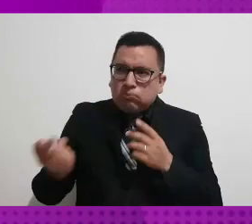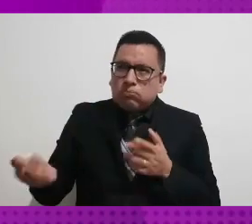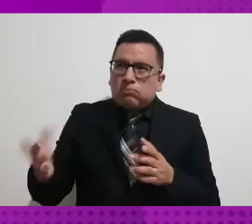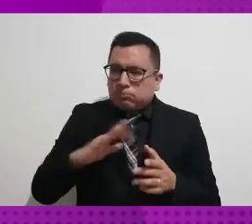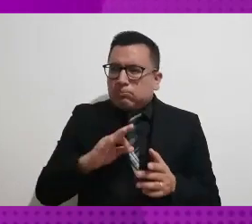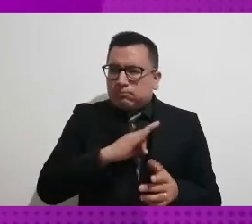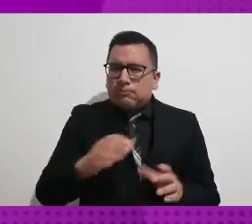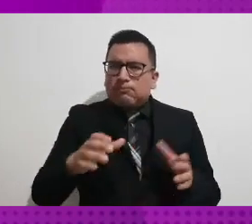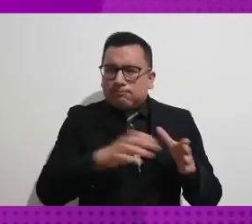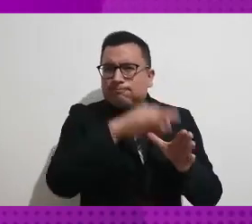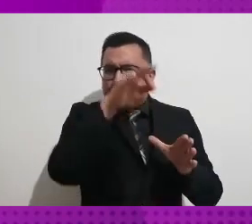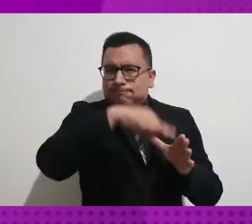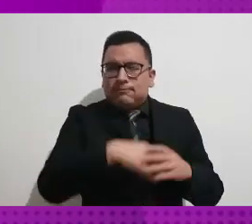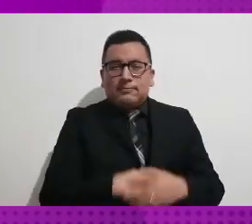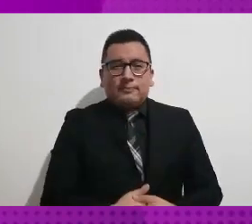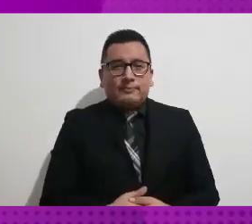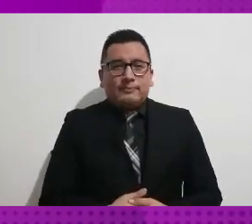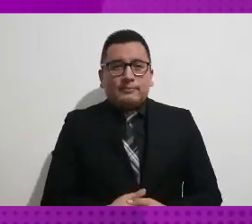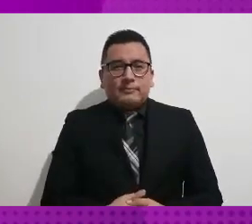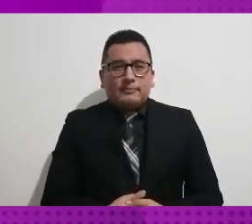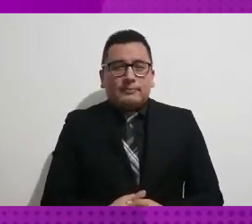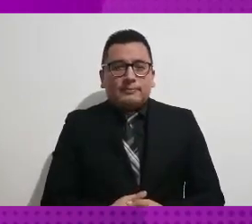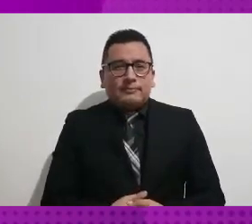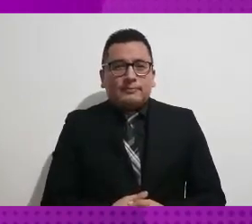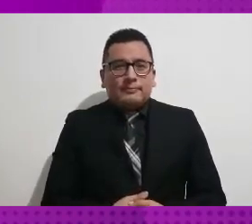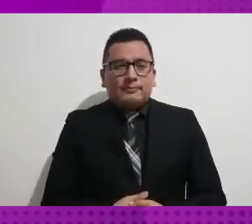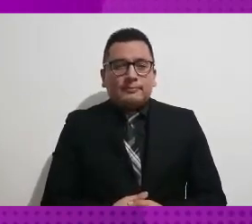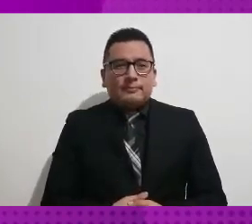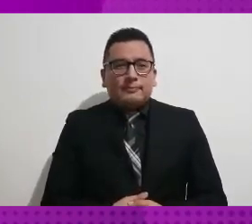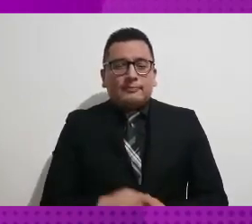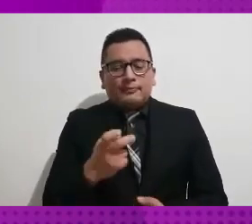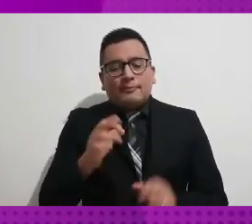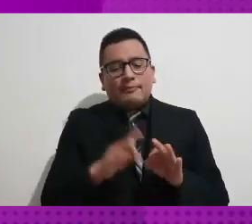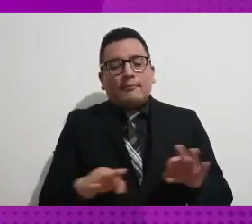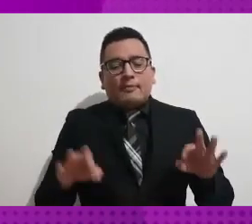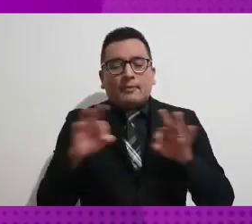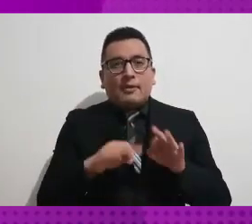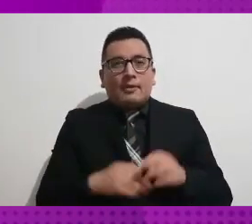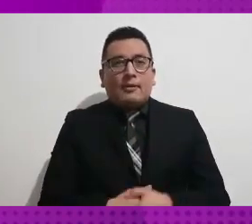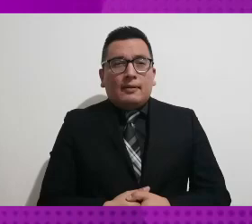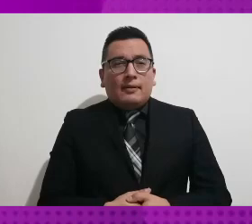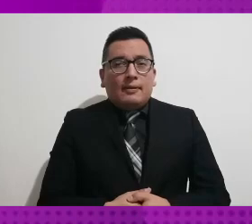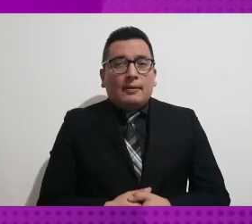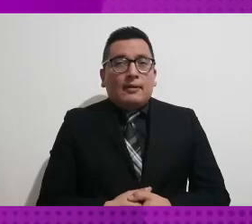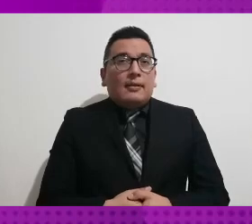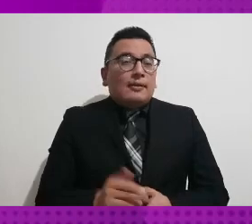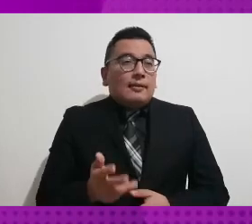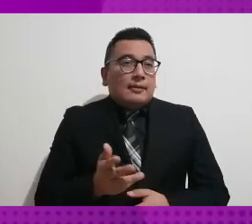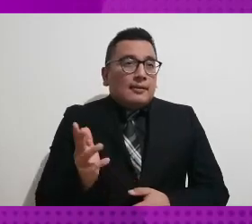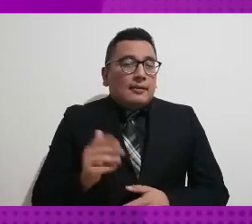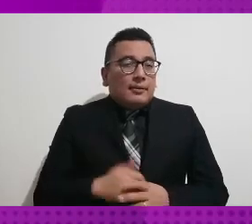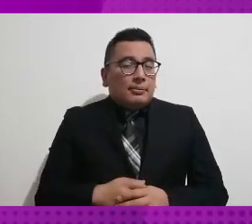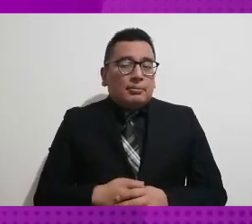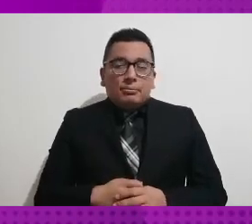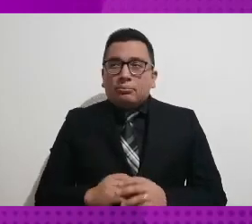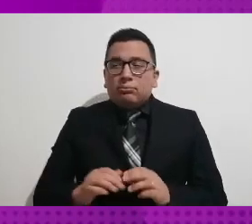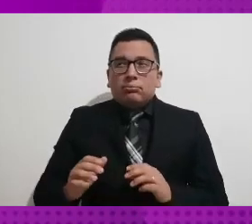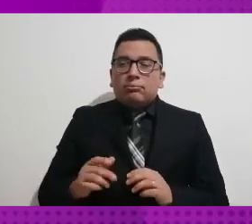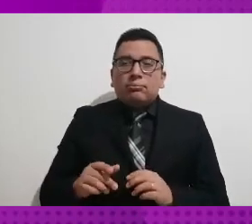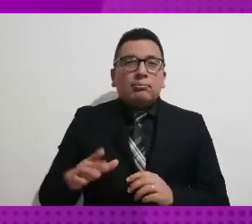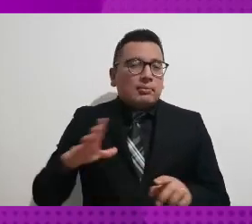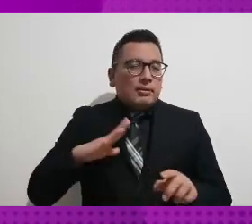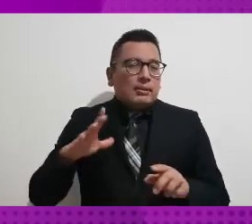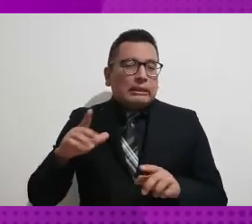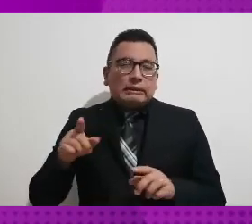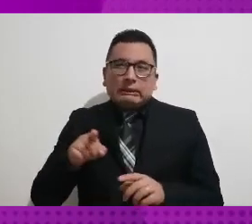de otras o de otras. Entonces, sí es importante tener comunicación con